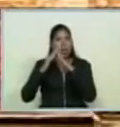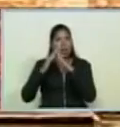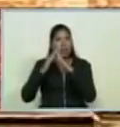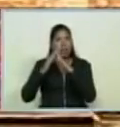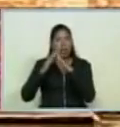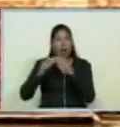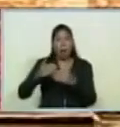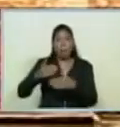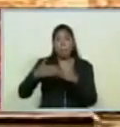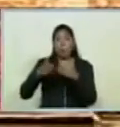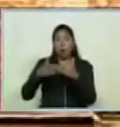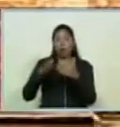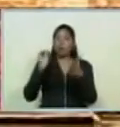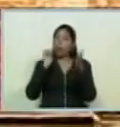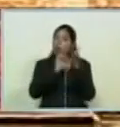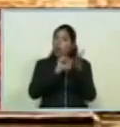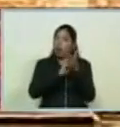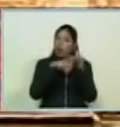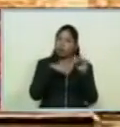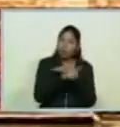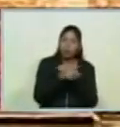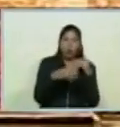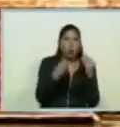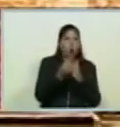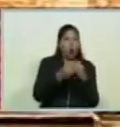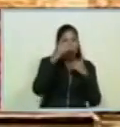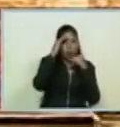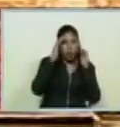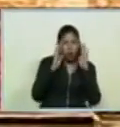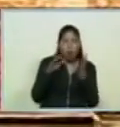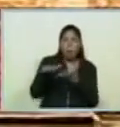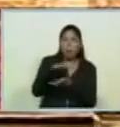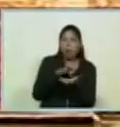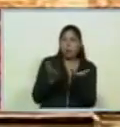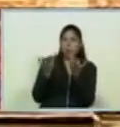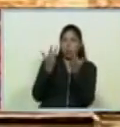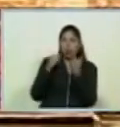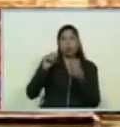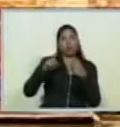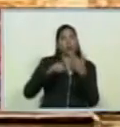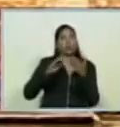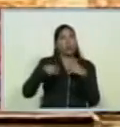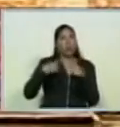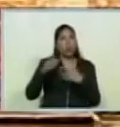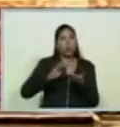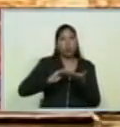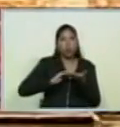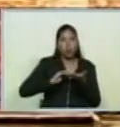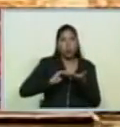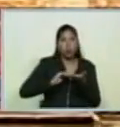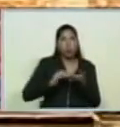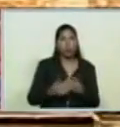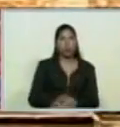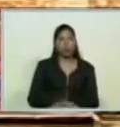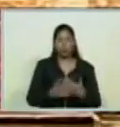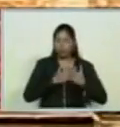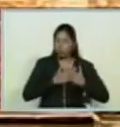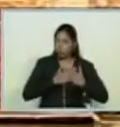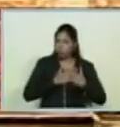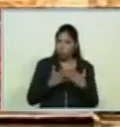tocan la puerta, entran al hogar, cómo atendemos los problemas de la gente, acompañamos a nuestro pueblo con solidaridad